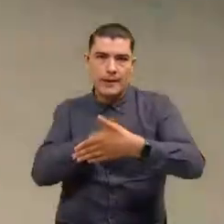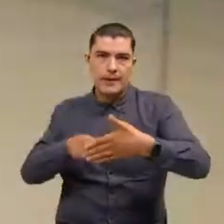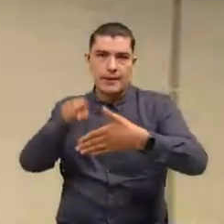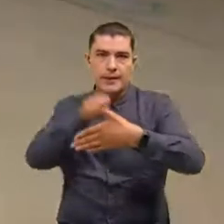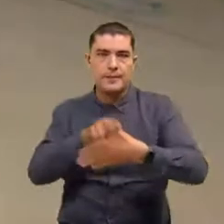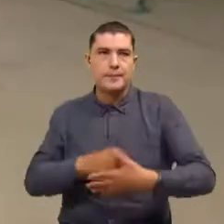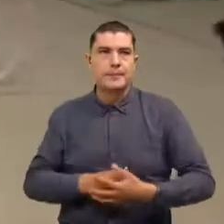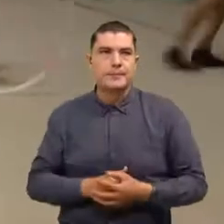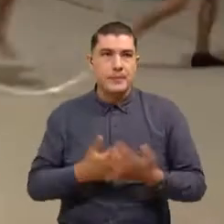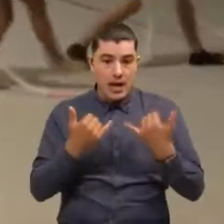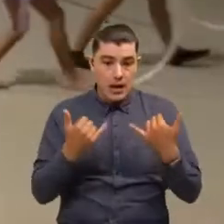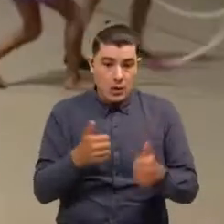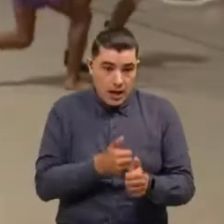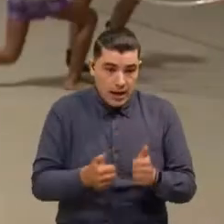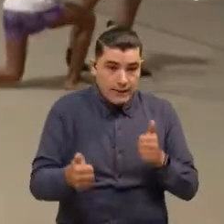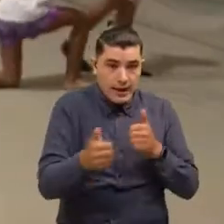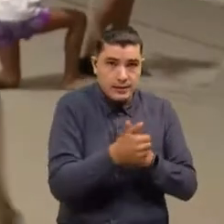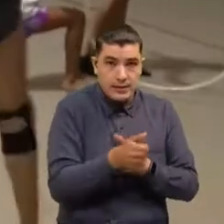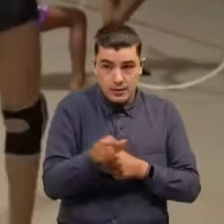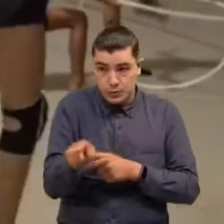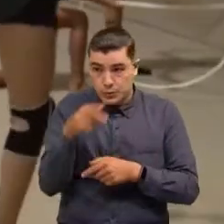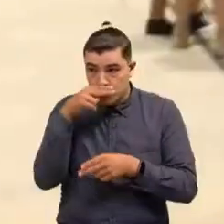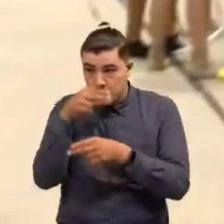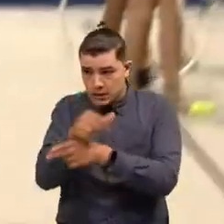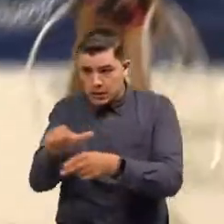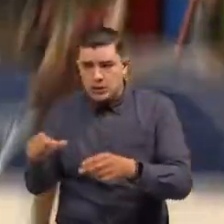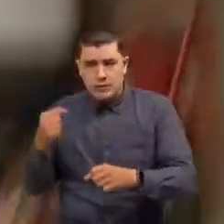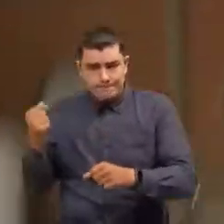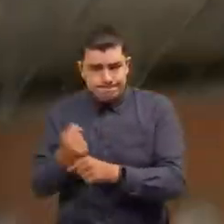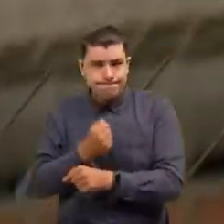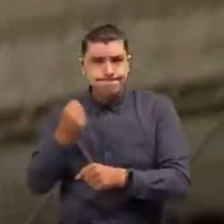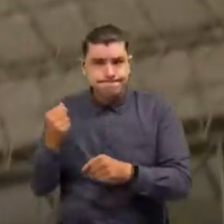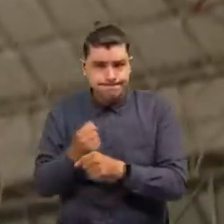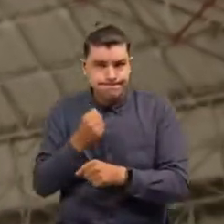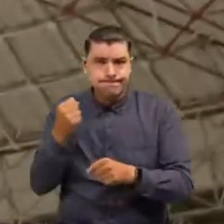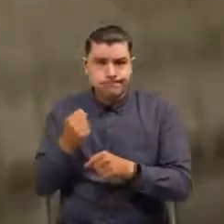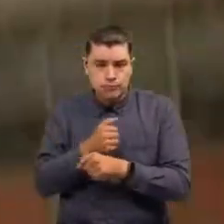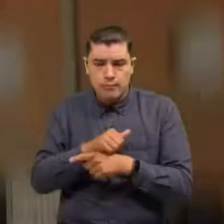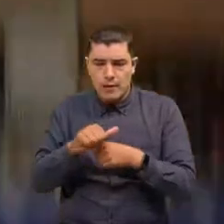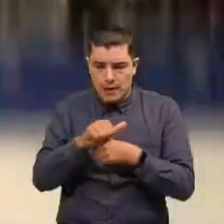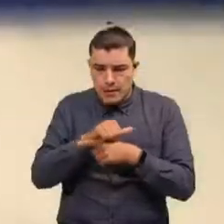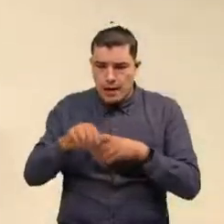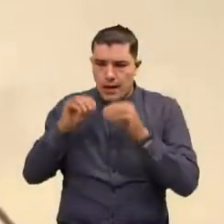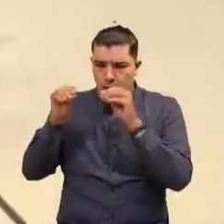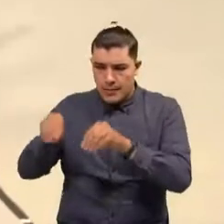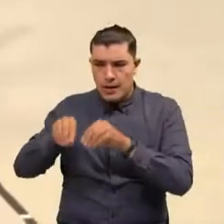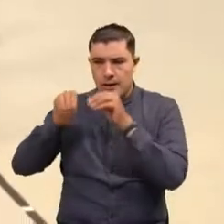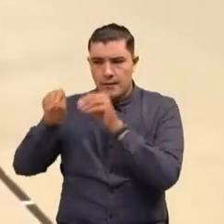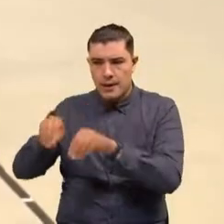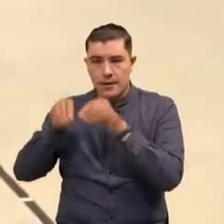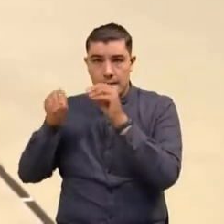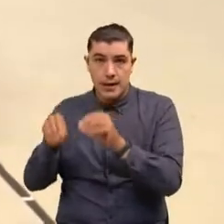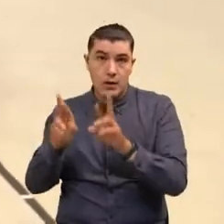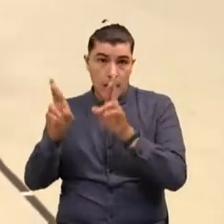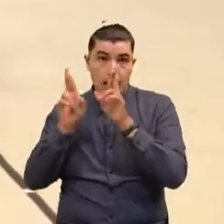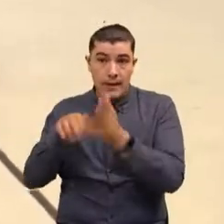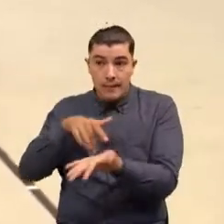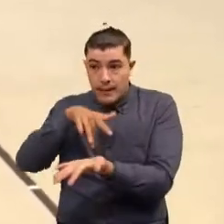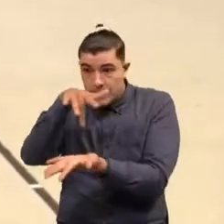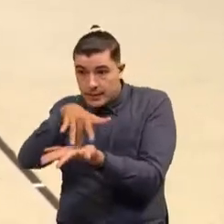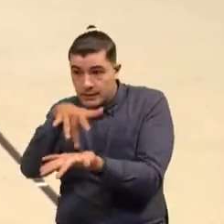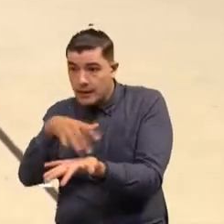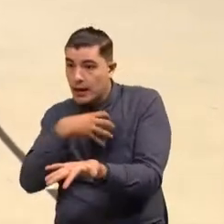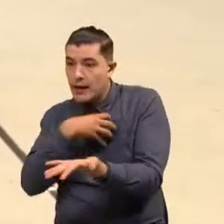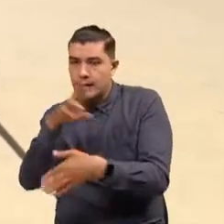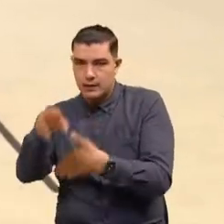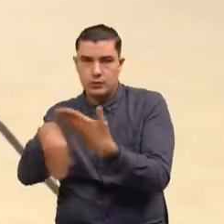Avanzando, tenemos niñas que han venido trabajando dentro de un proceso de formación y nada, esperando los mejores resultados. El evento